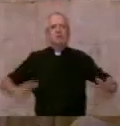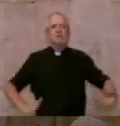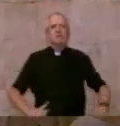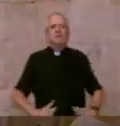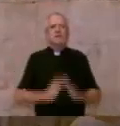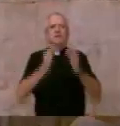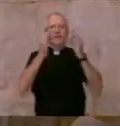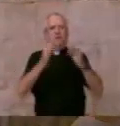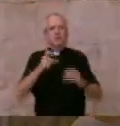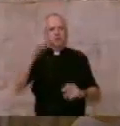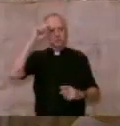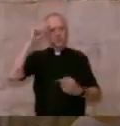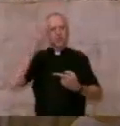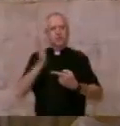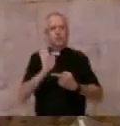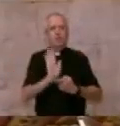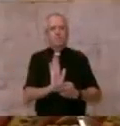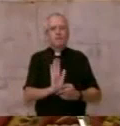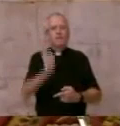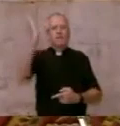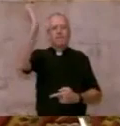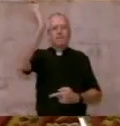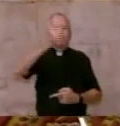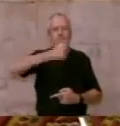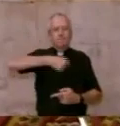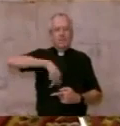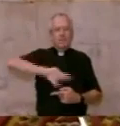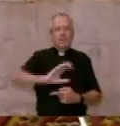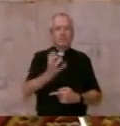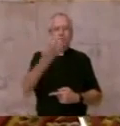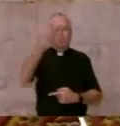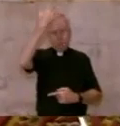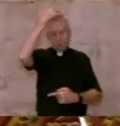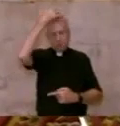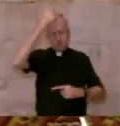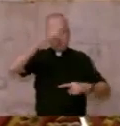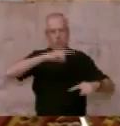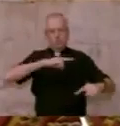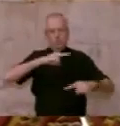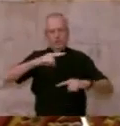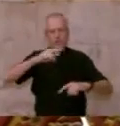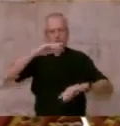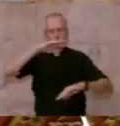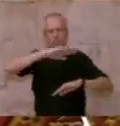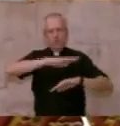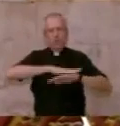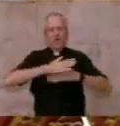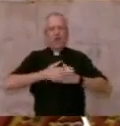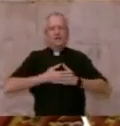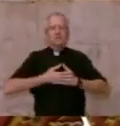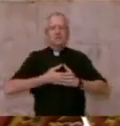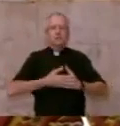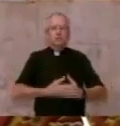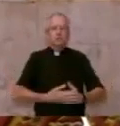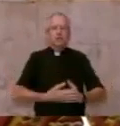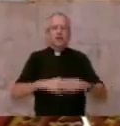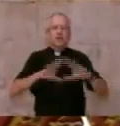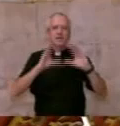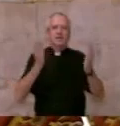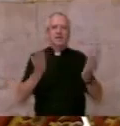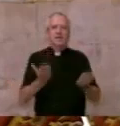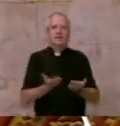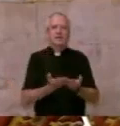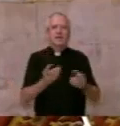cel, sigui santificat el vostre nom, vingui a nosaltres el vostre regne, faci la vostra.